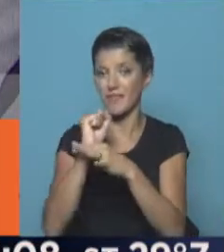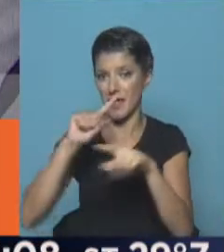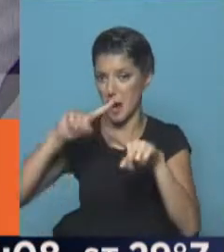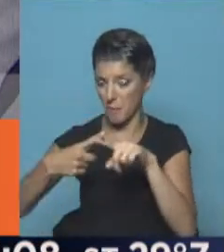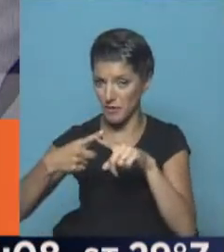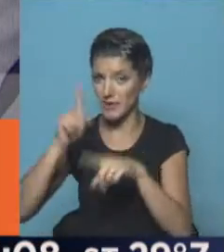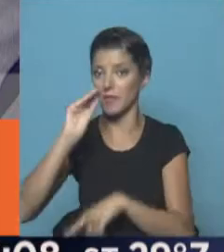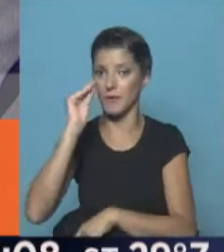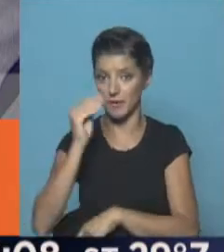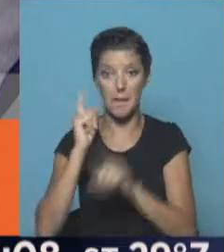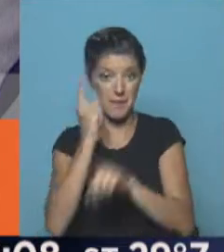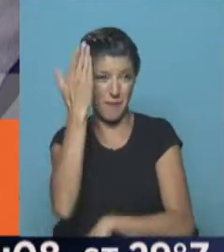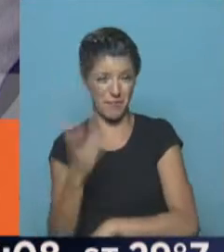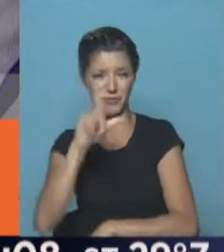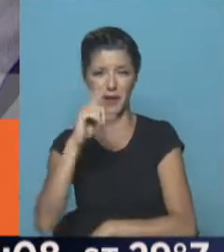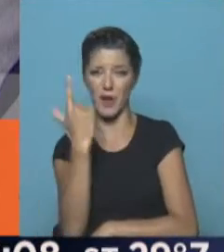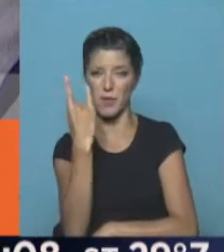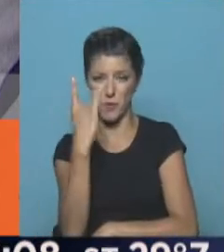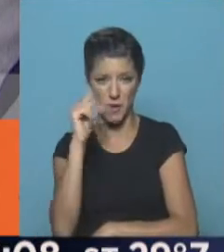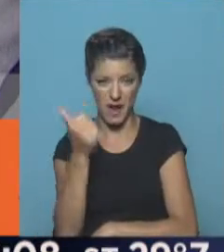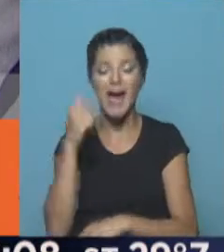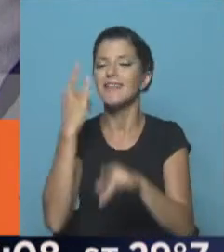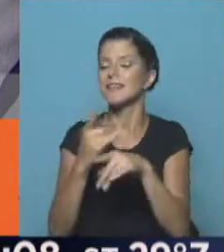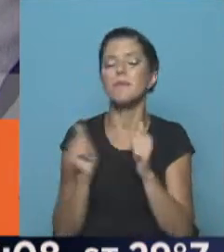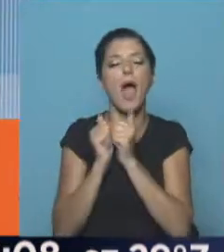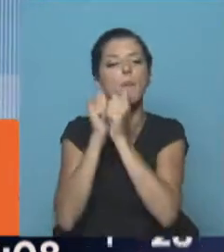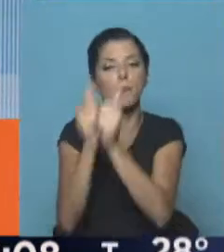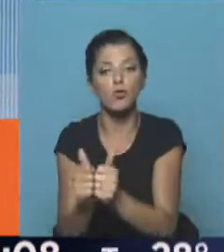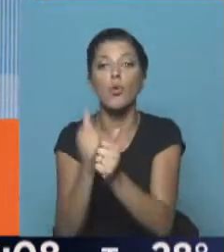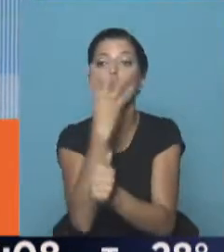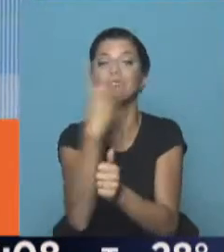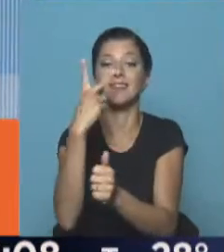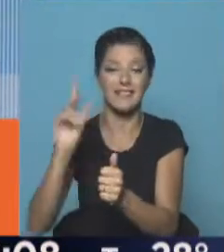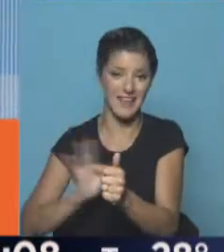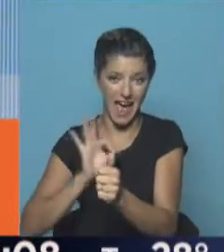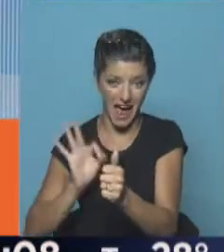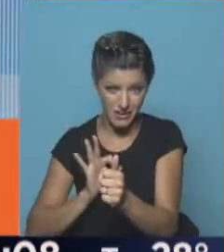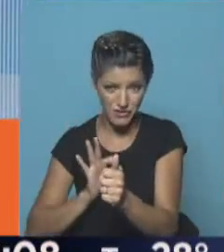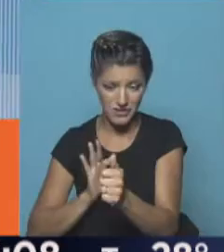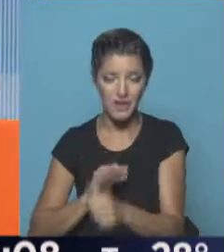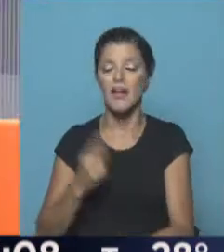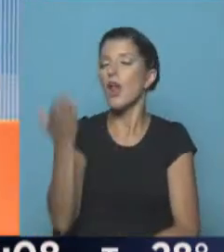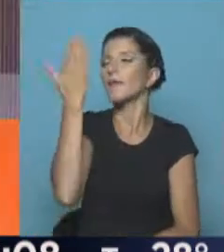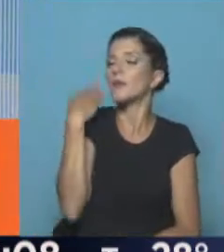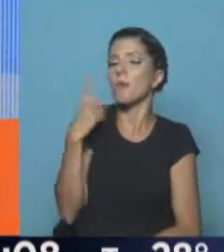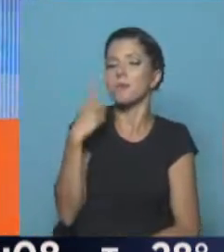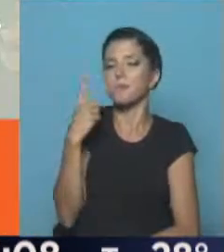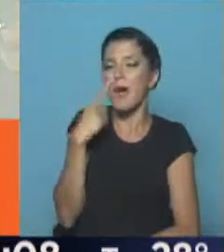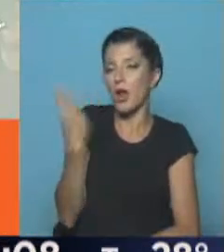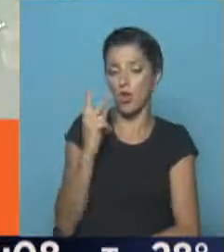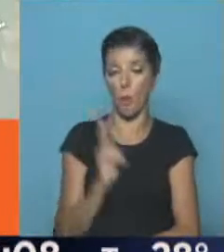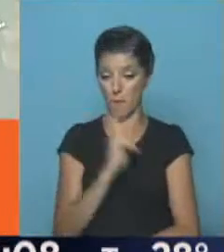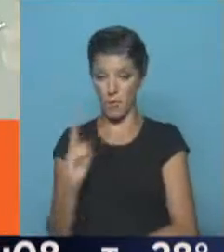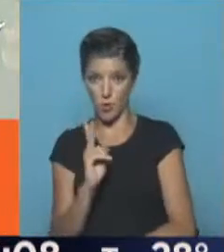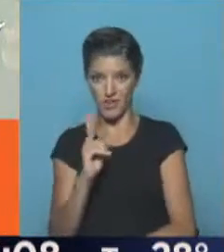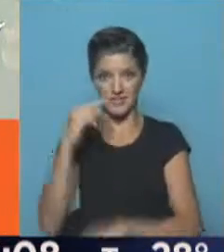para el mismo lula da silva lo acompañó durante 43 años se conocieron siendo viudos ambos